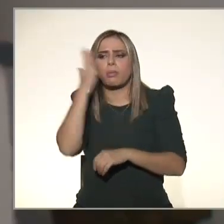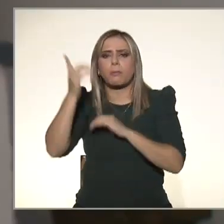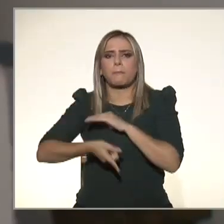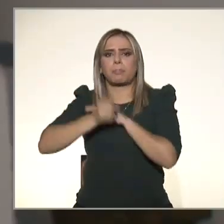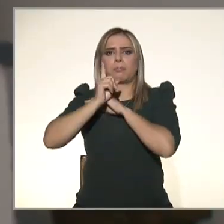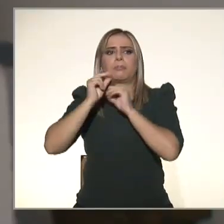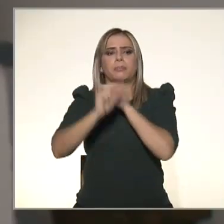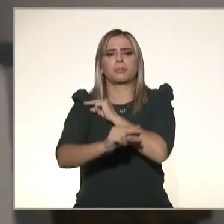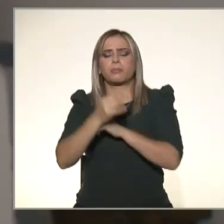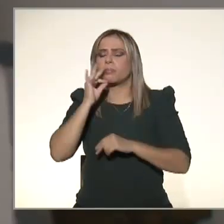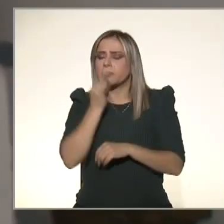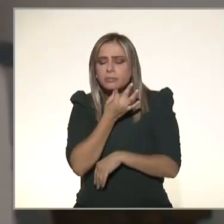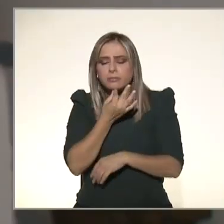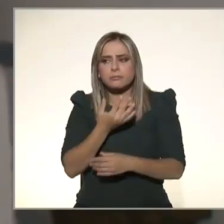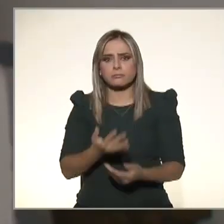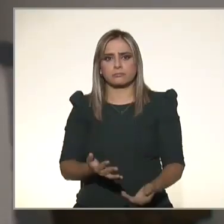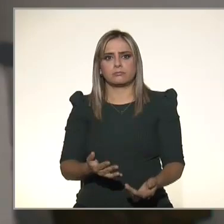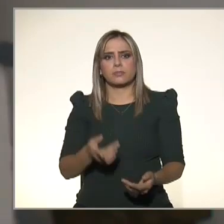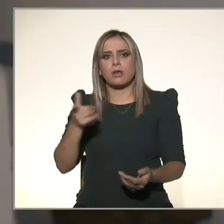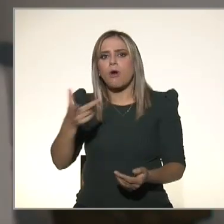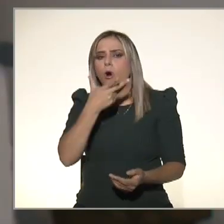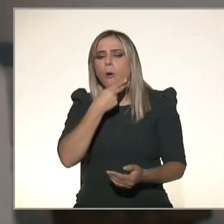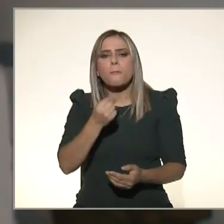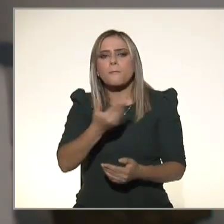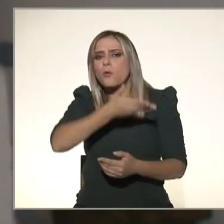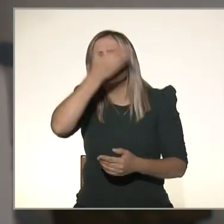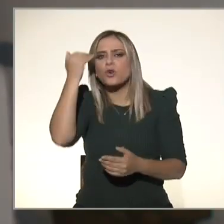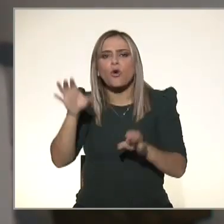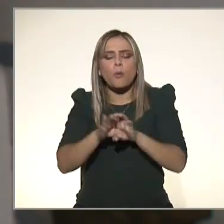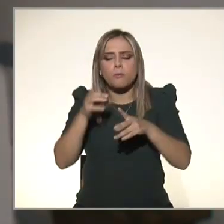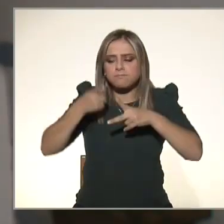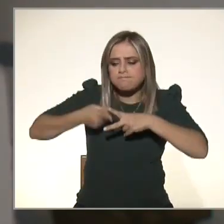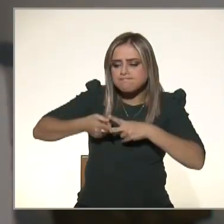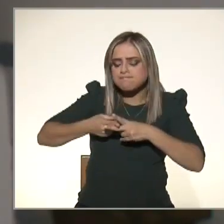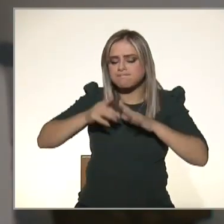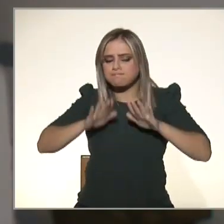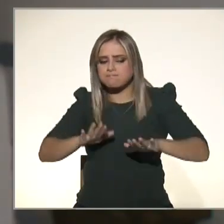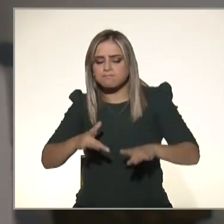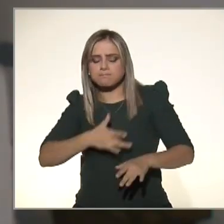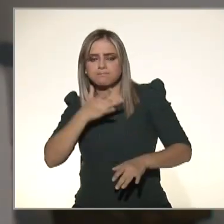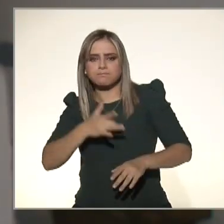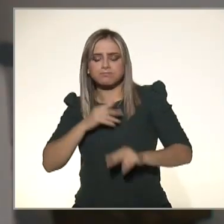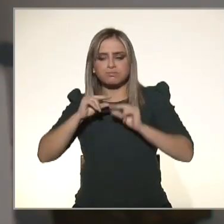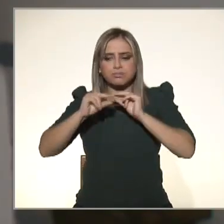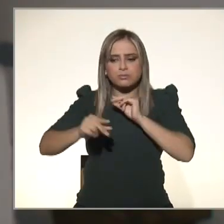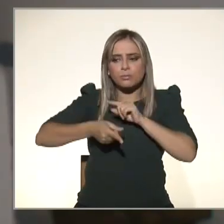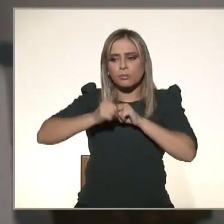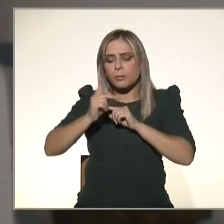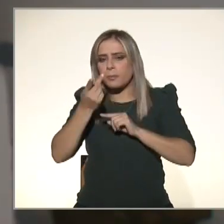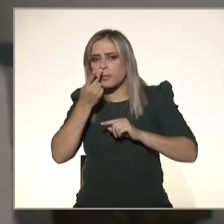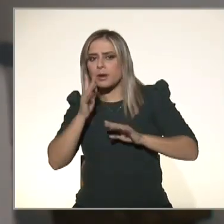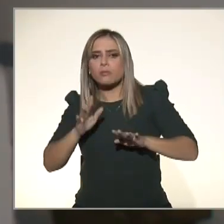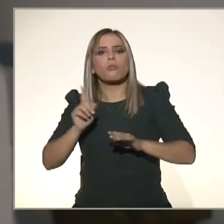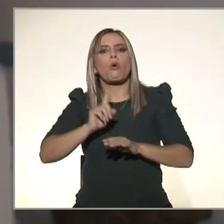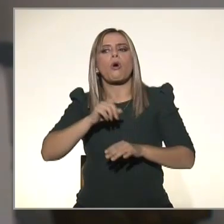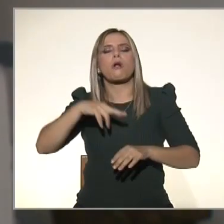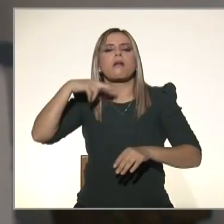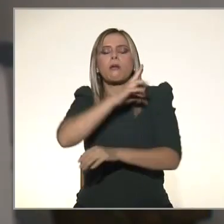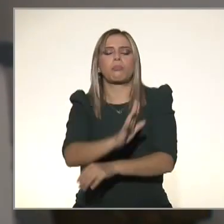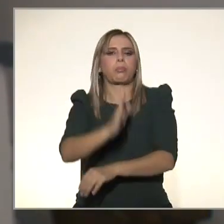saben detenerse en el momento adecuado, no saben modular su eyaculación y entonces les gana.